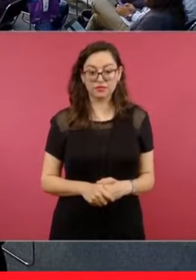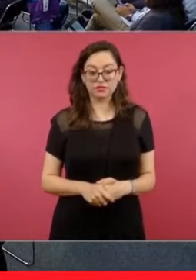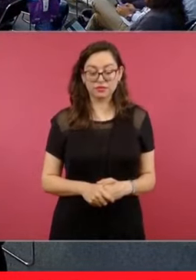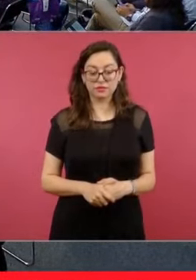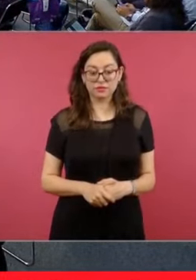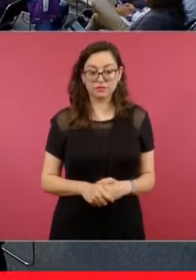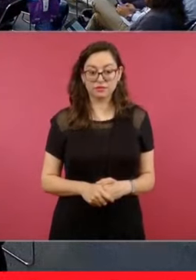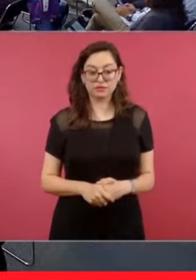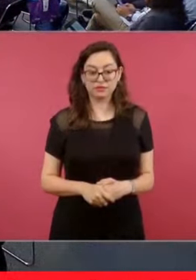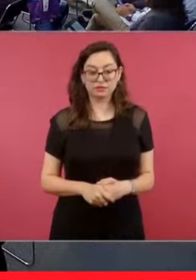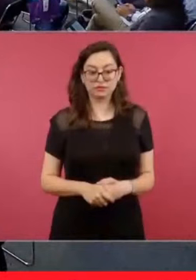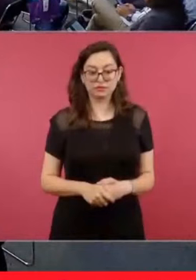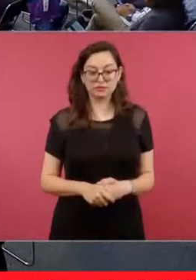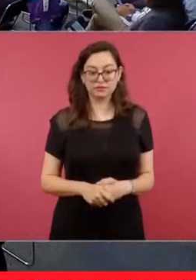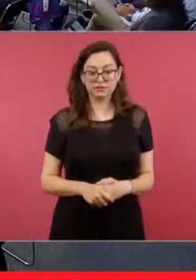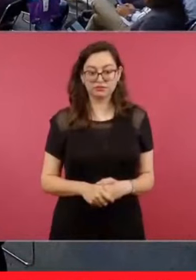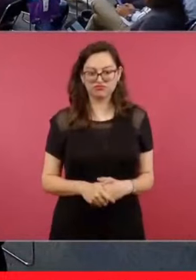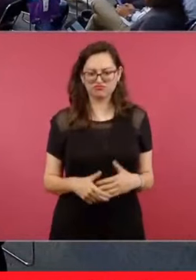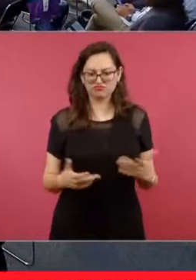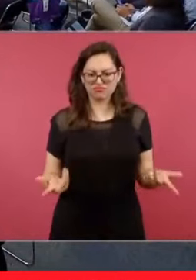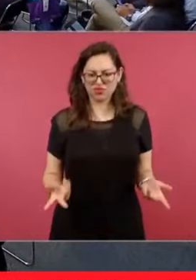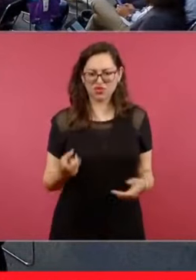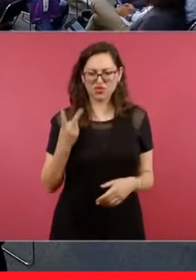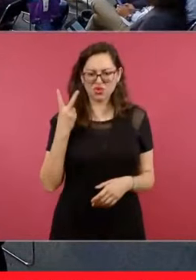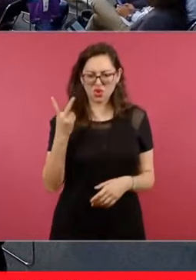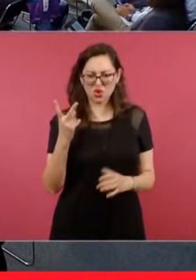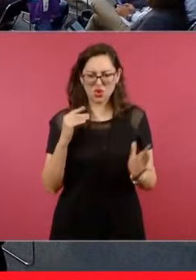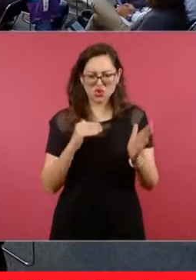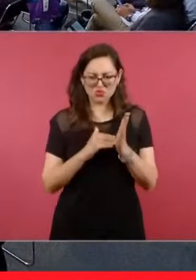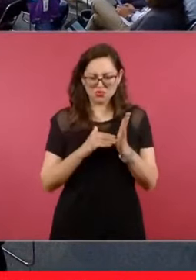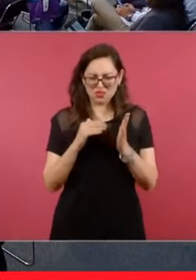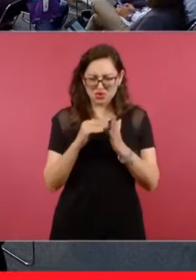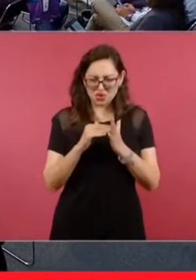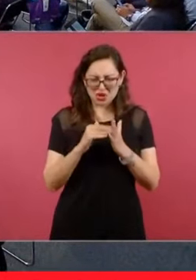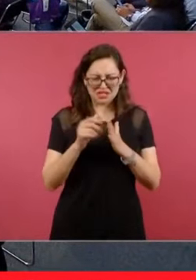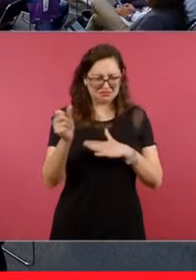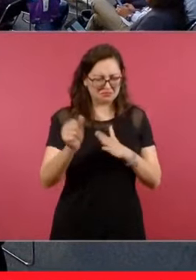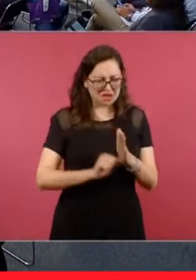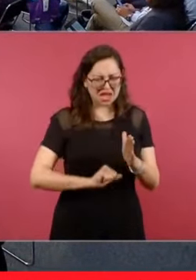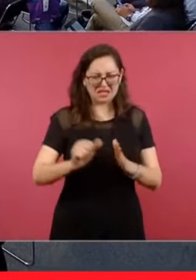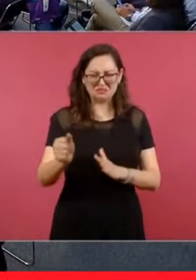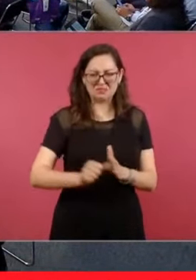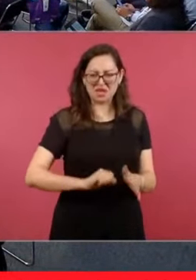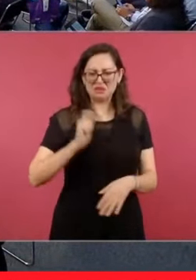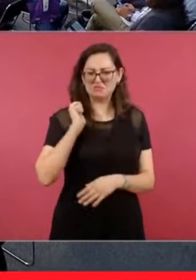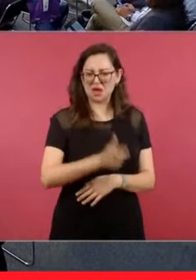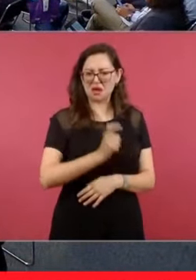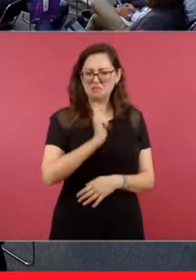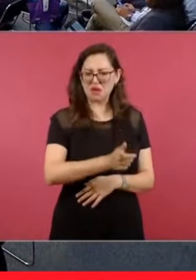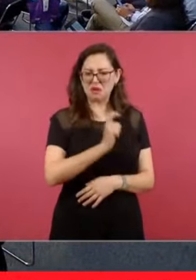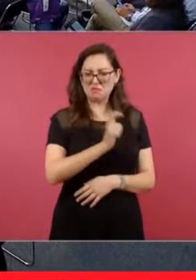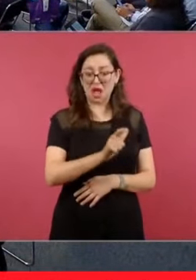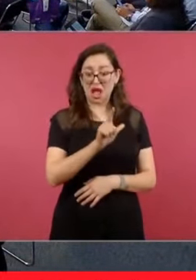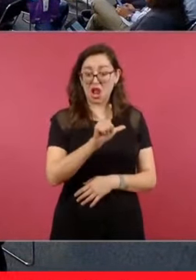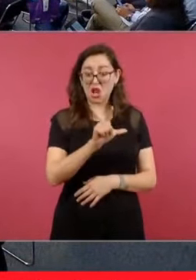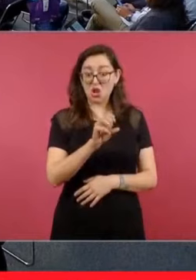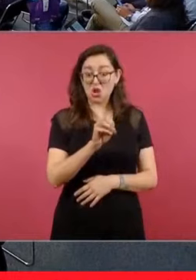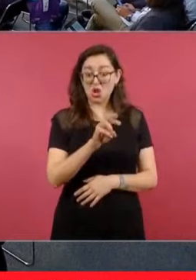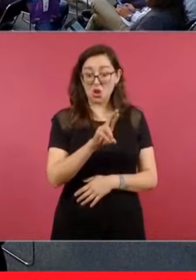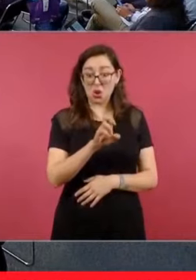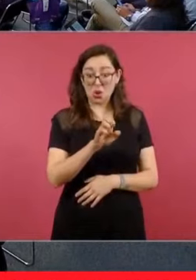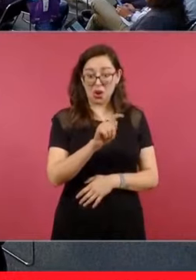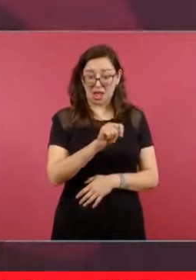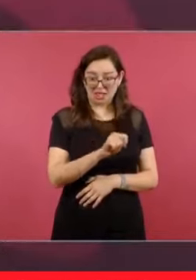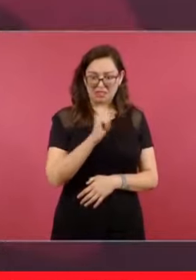que 2 millones de pesos lor Mola al mes 5